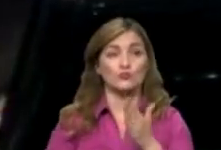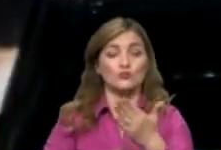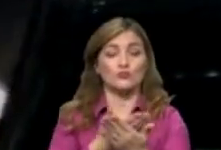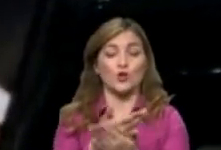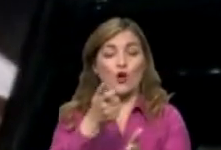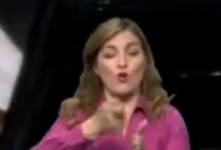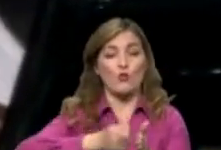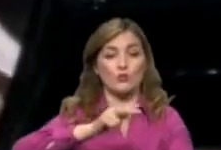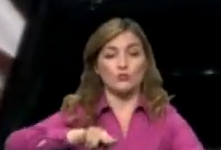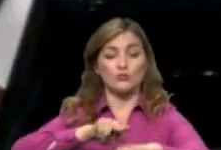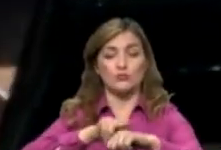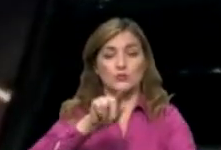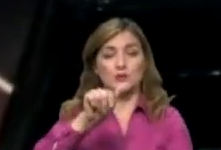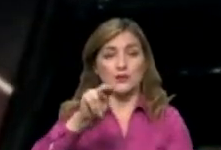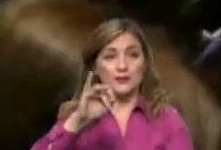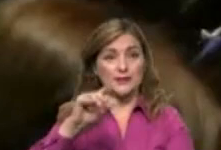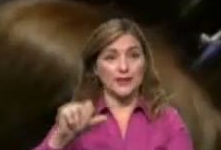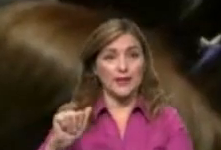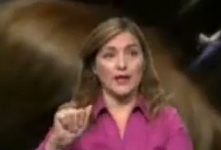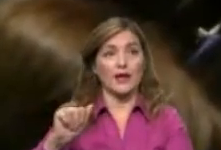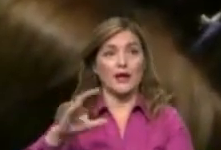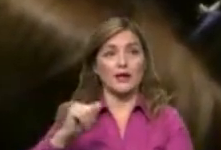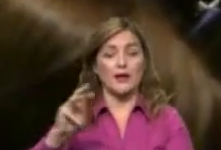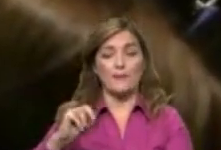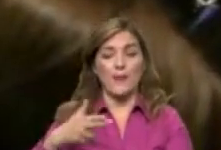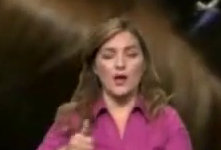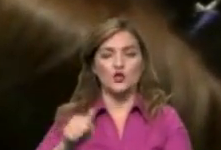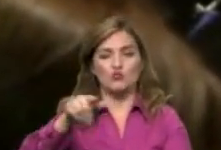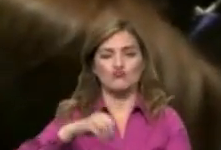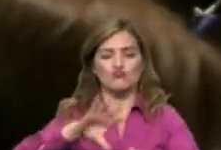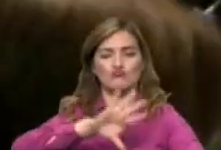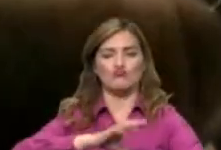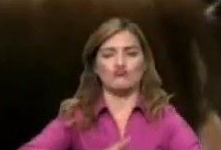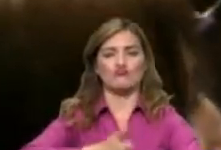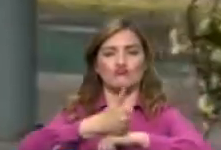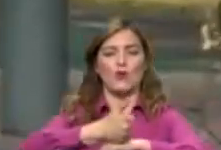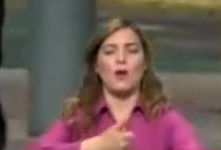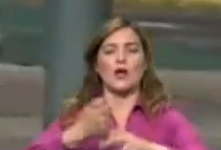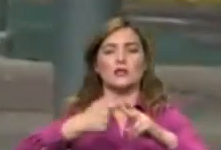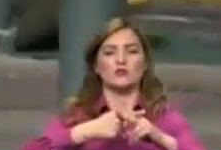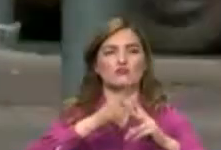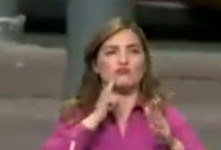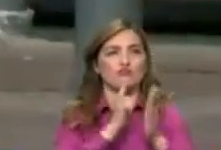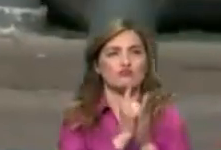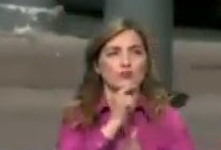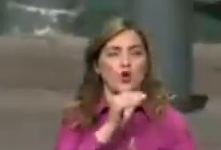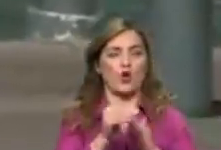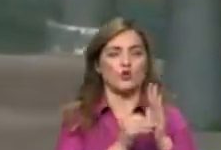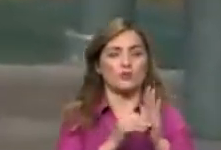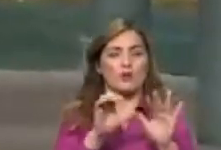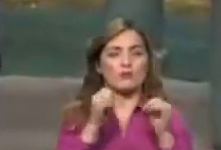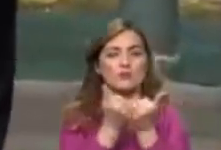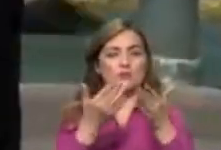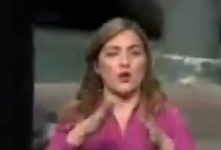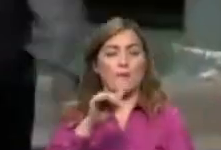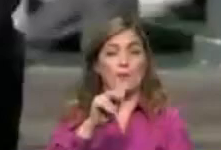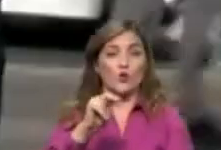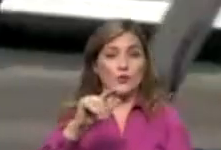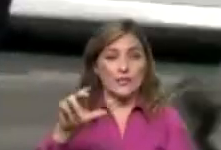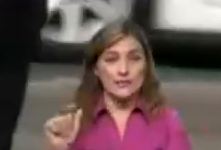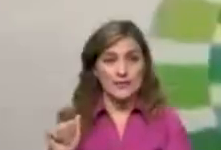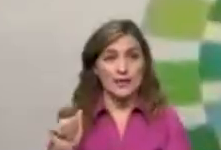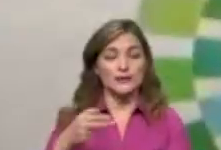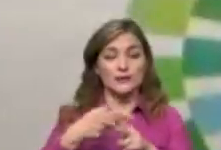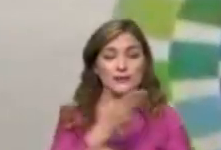por la jueza nacional Daniela Camacho para que el legislativo autorizara el inicio de la causa penal en contra de la legisladora Viviana Bonilla,